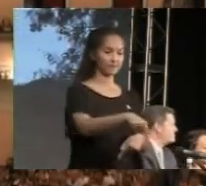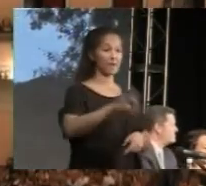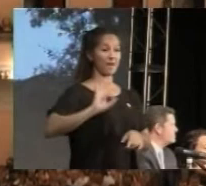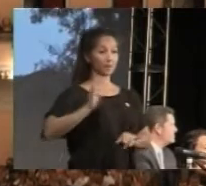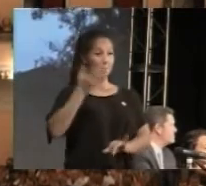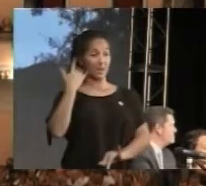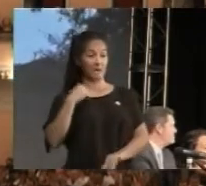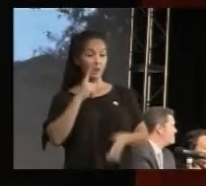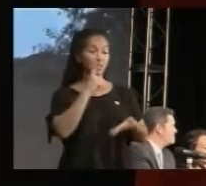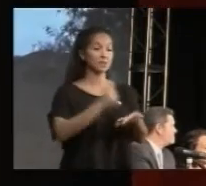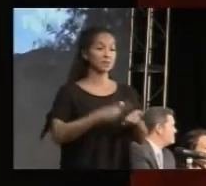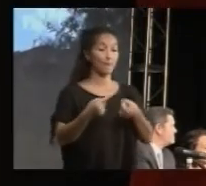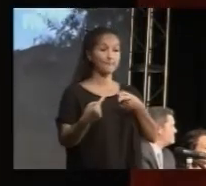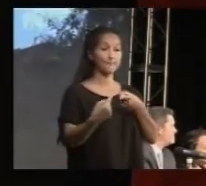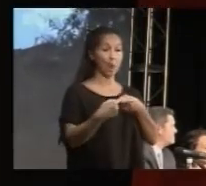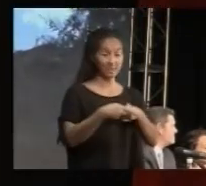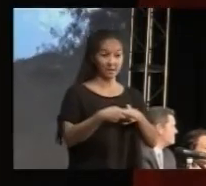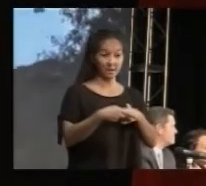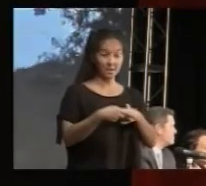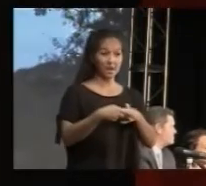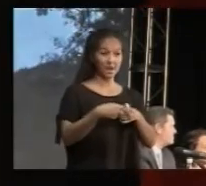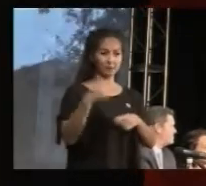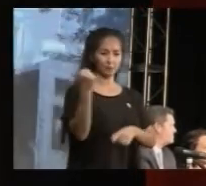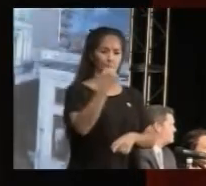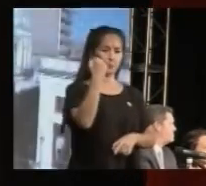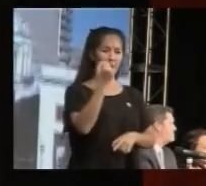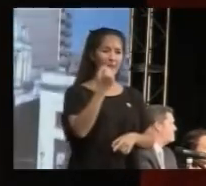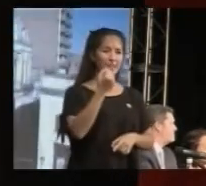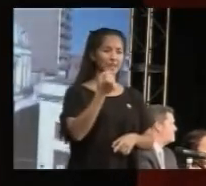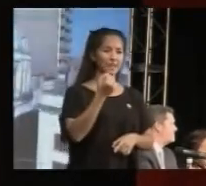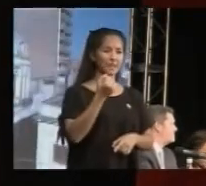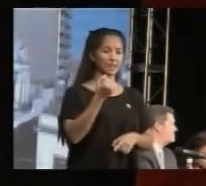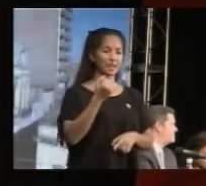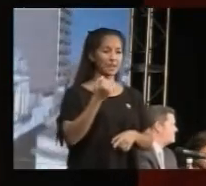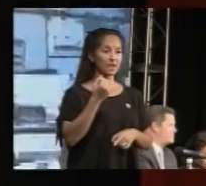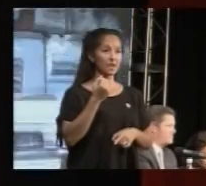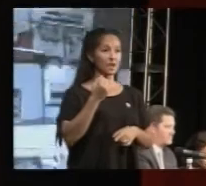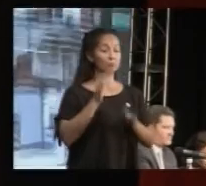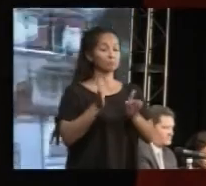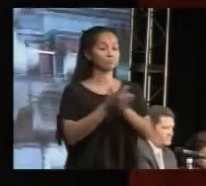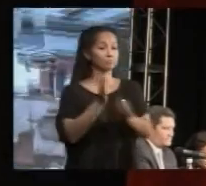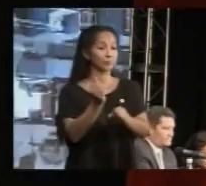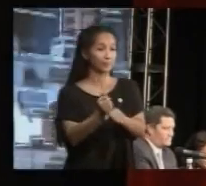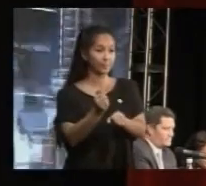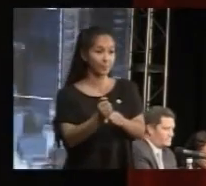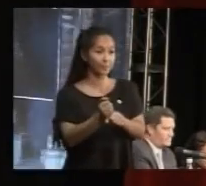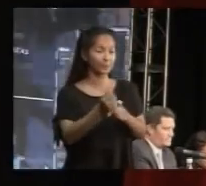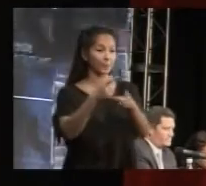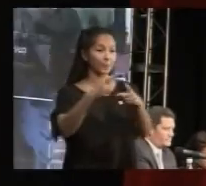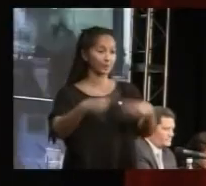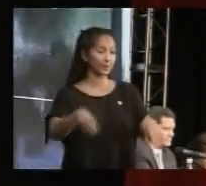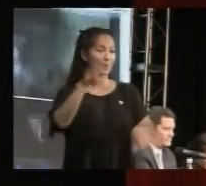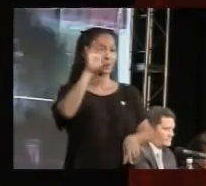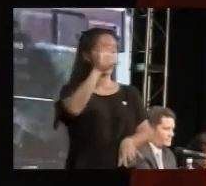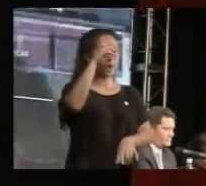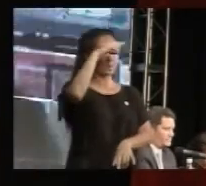una decisión política de suma trascendencia para la ciudad en materia de seguridad y mediante un trabajo en conjunto con organismos nacionales y